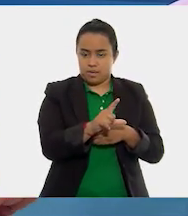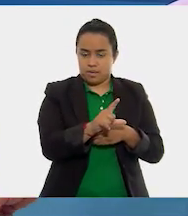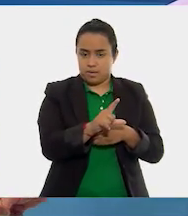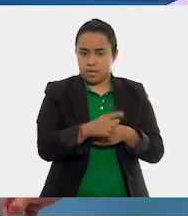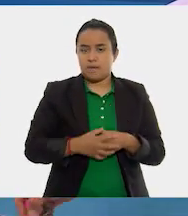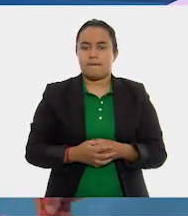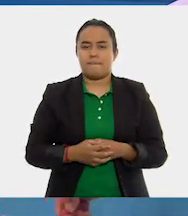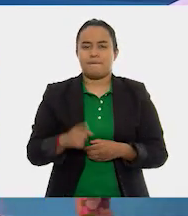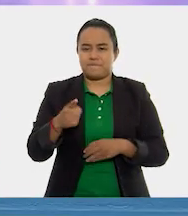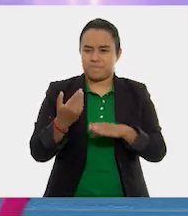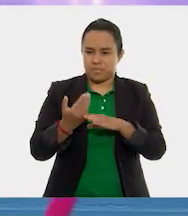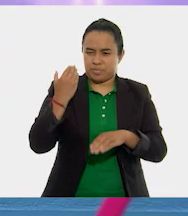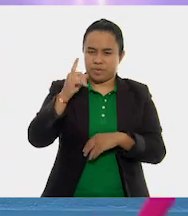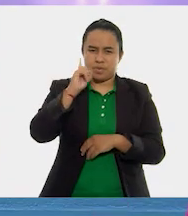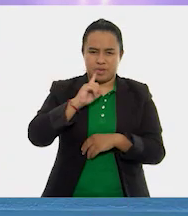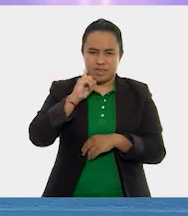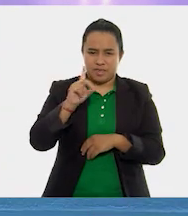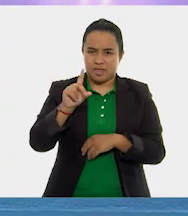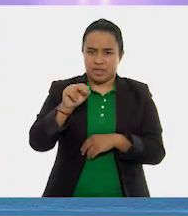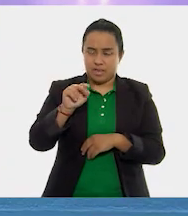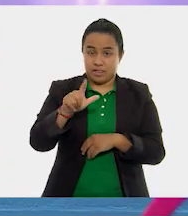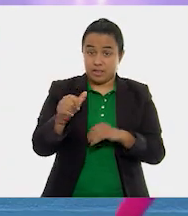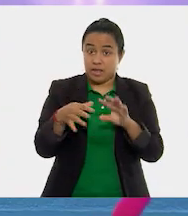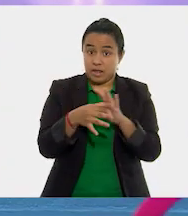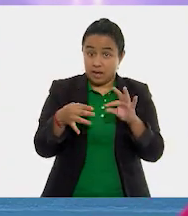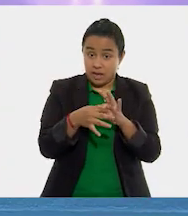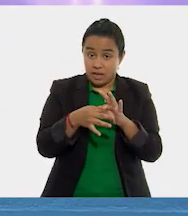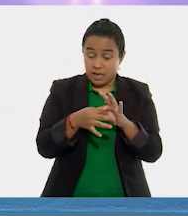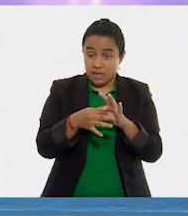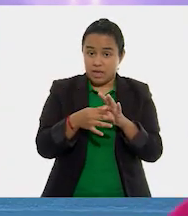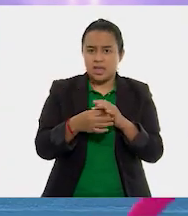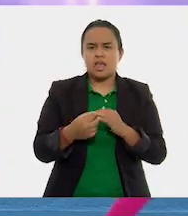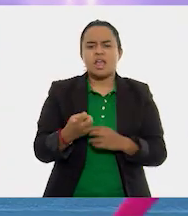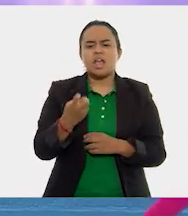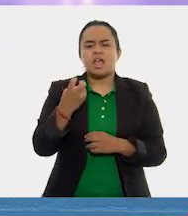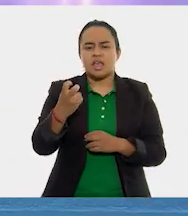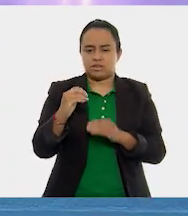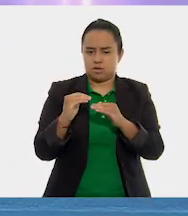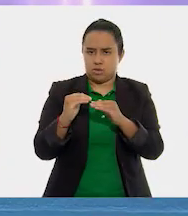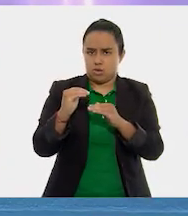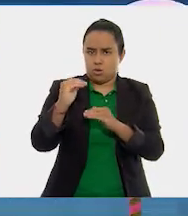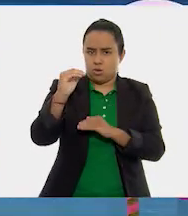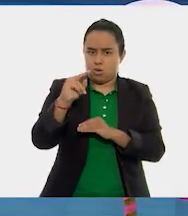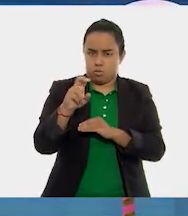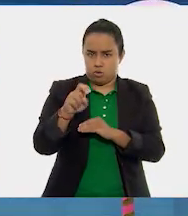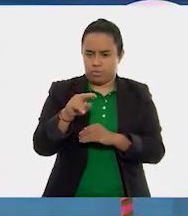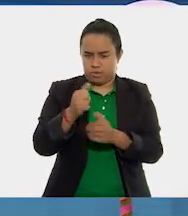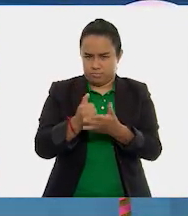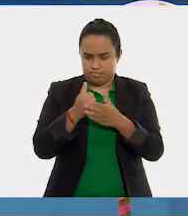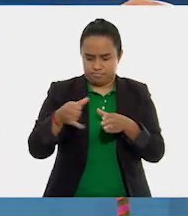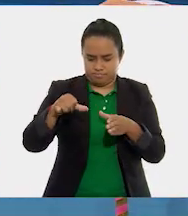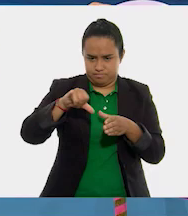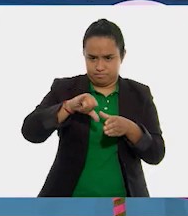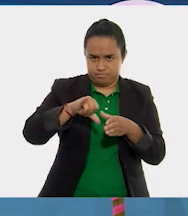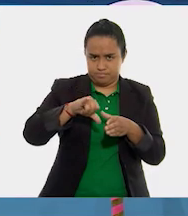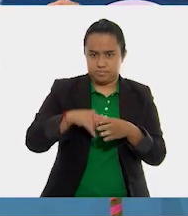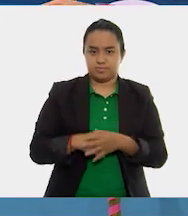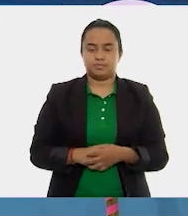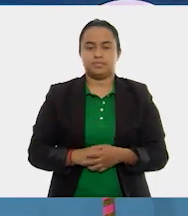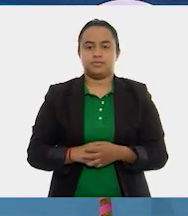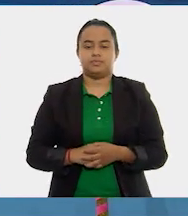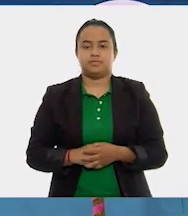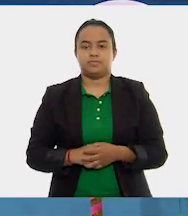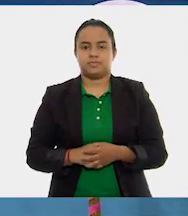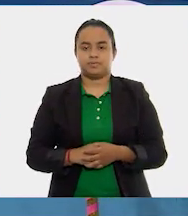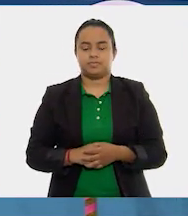que como nos dijo la doctora Daniela, ese sería en este caso su volumen. ¿Me ayudas a vaciarlo? Claro, maestra, por supuesto. Vamos